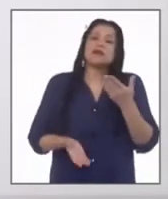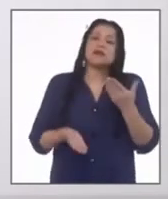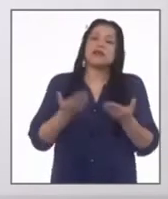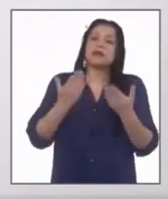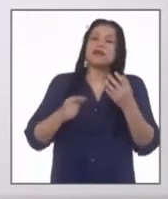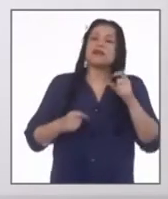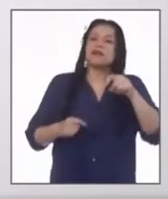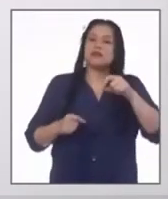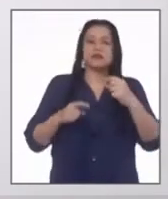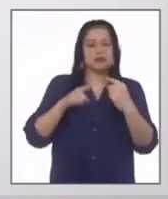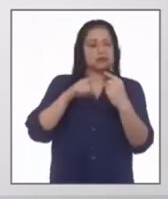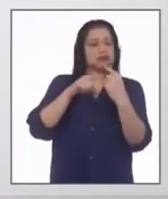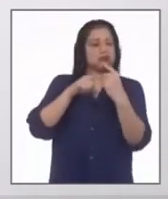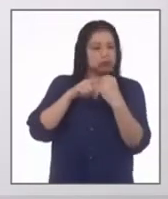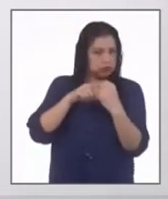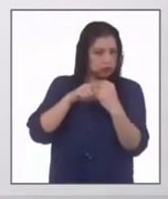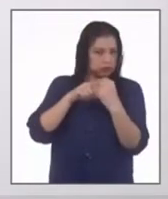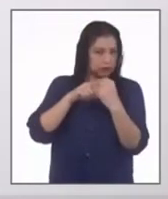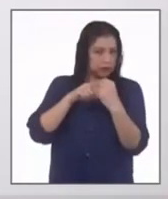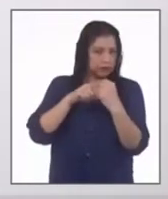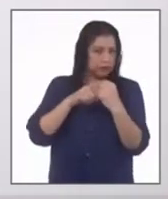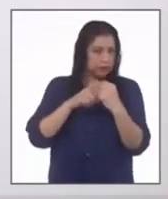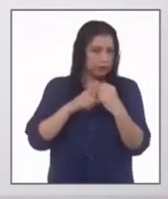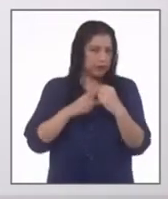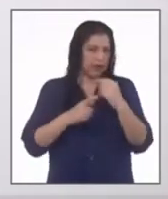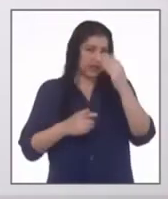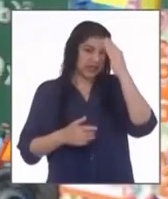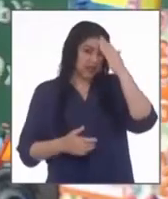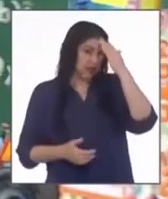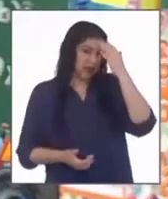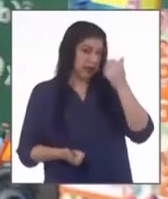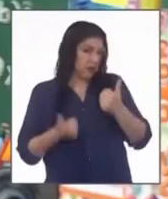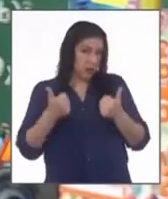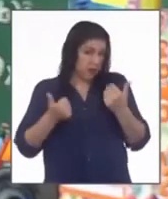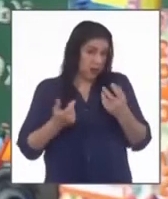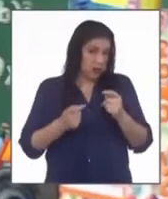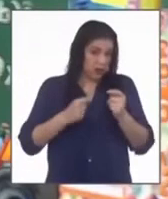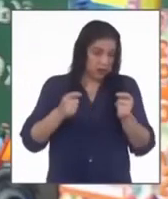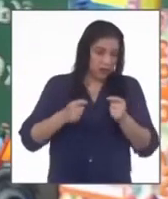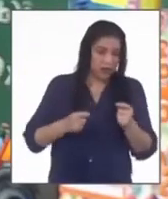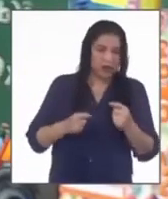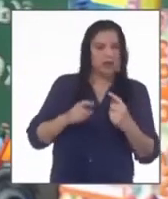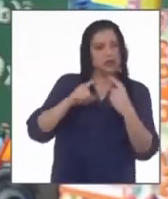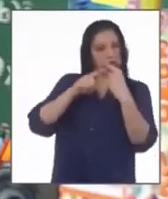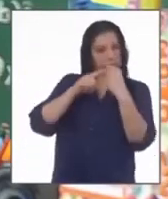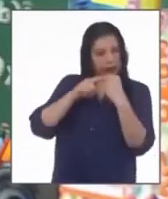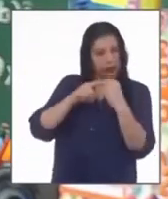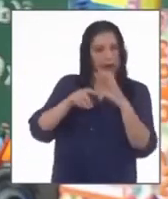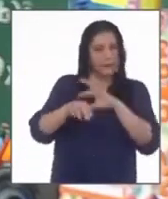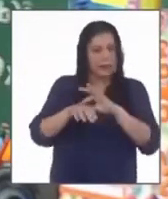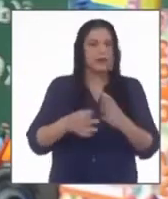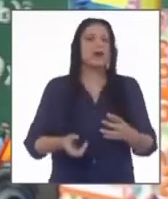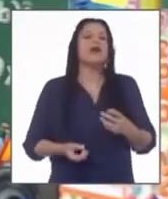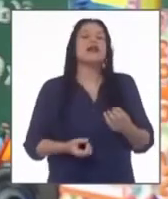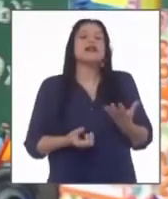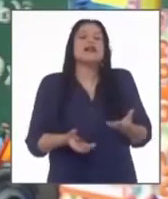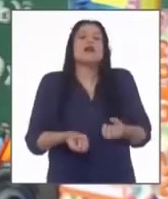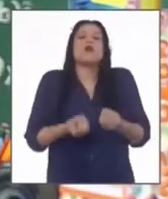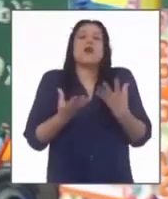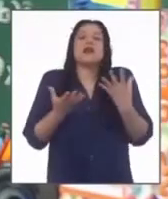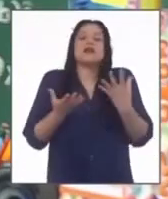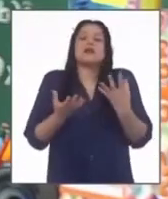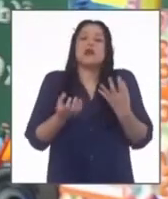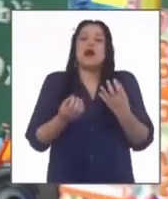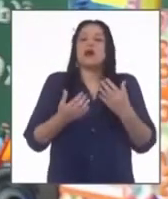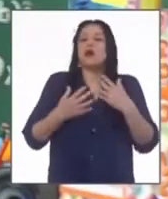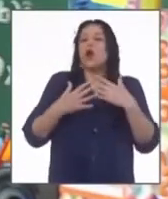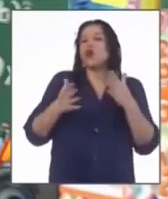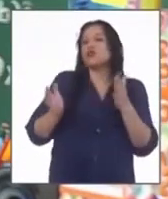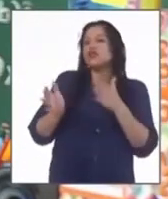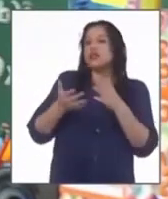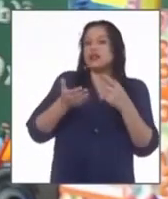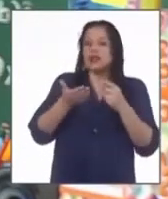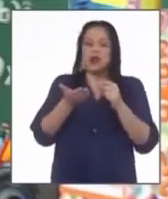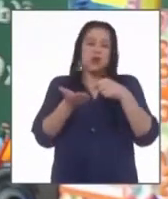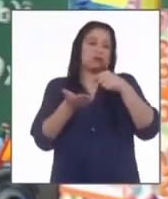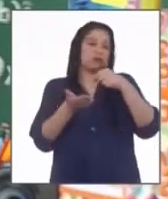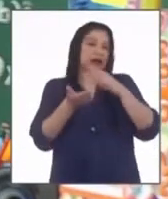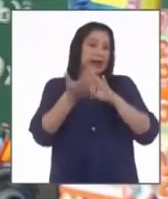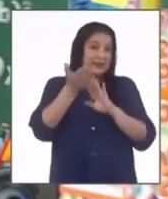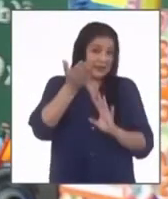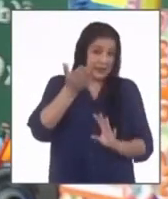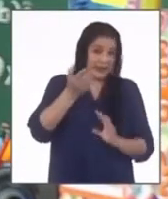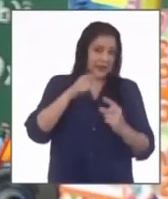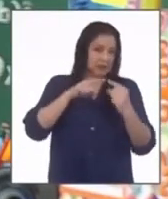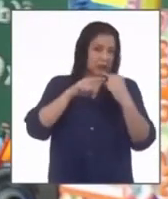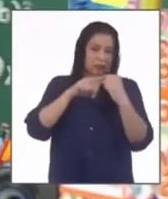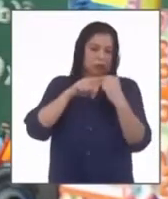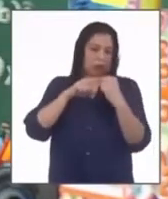un oxímetro, ¿saben qué es o qué mide? Es un aparato médico digital que mide el oxígeno en la sangre y que se coloca en el dedo, pero